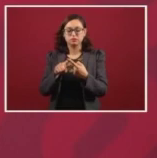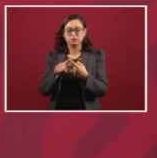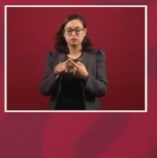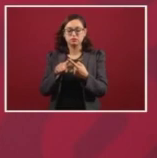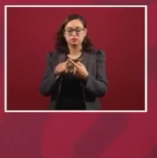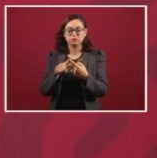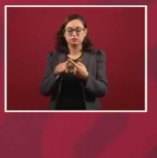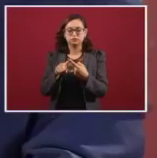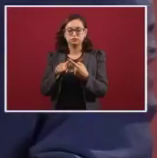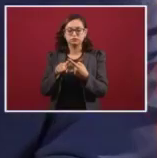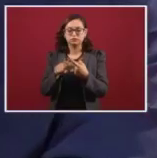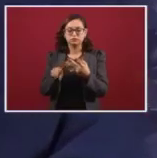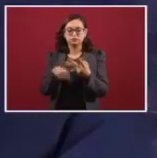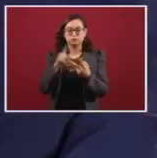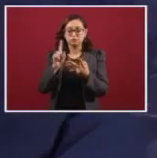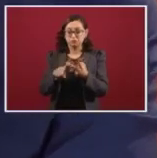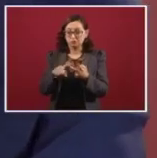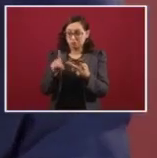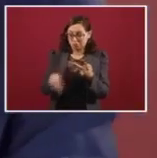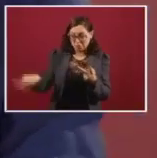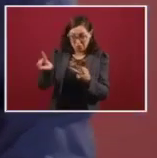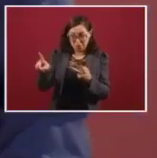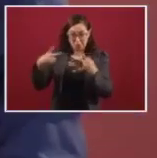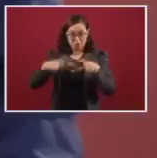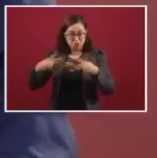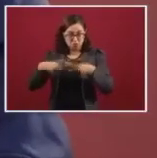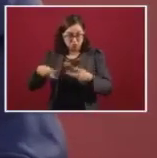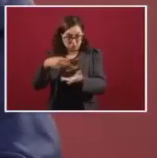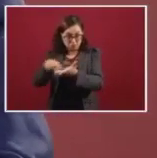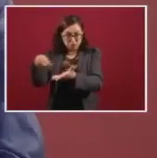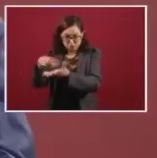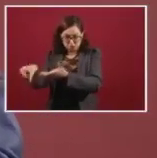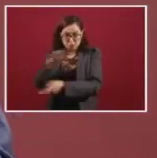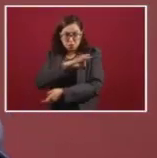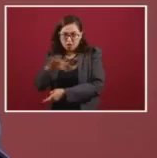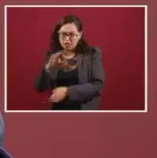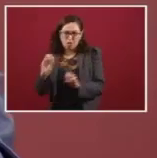Esto es capacidad de compra o poder adquisitivo.